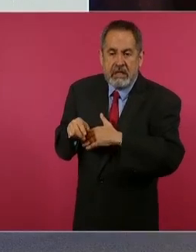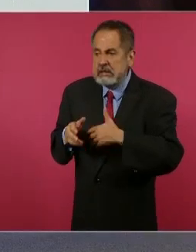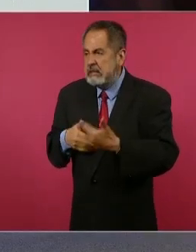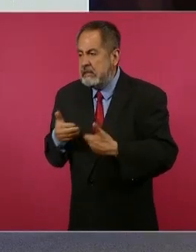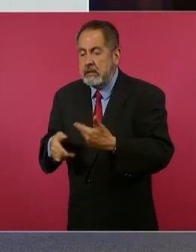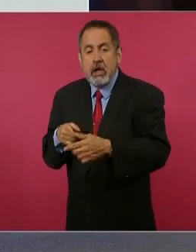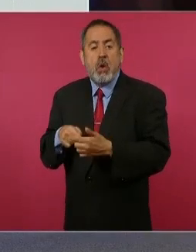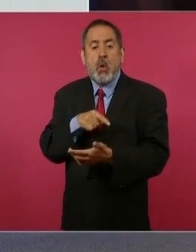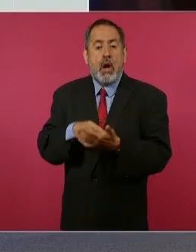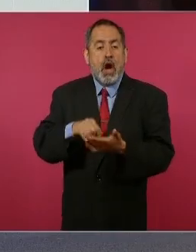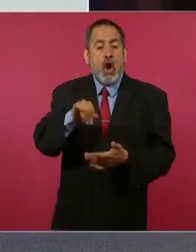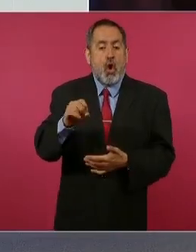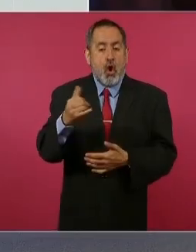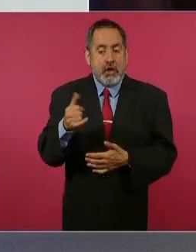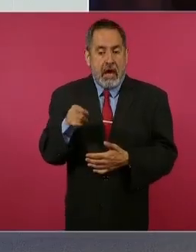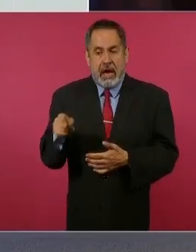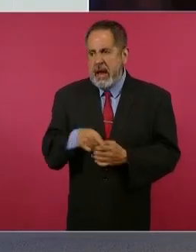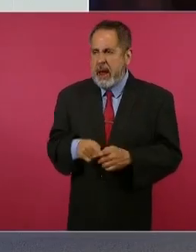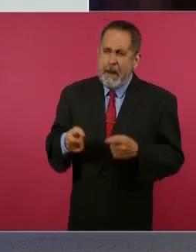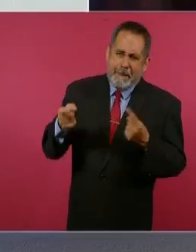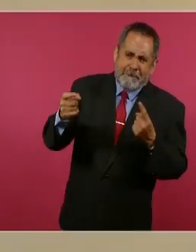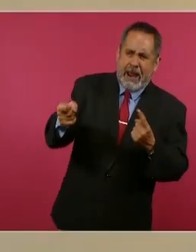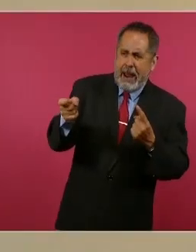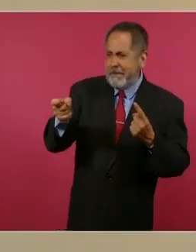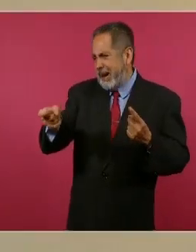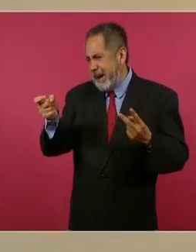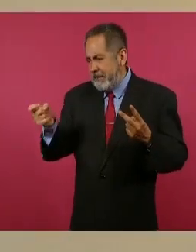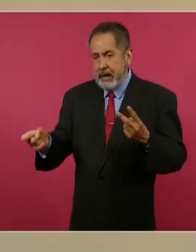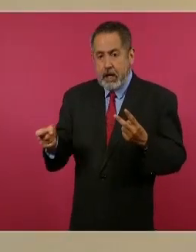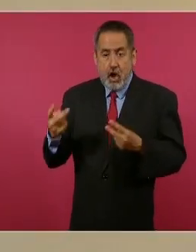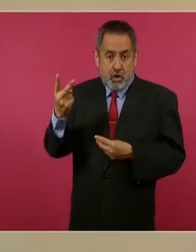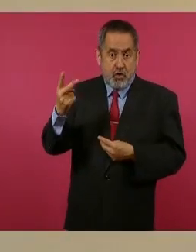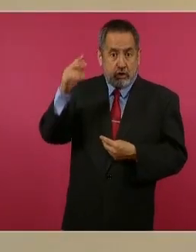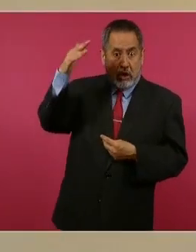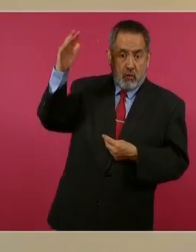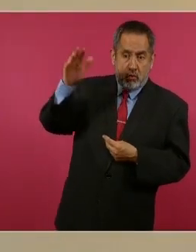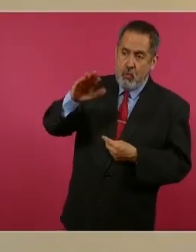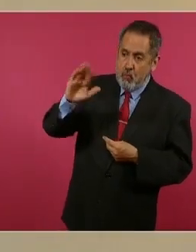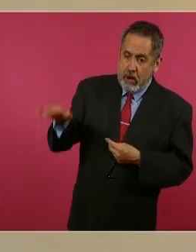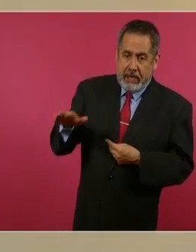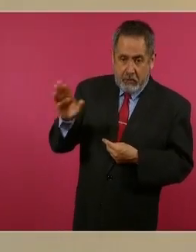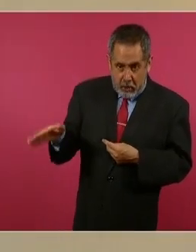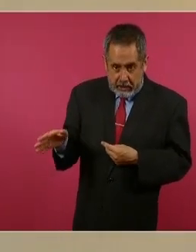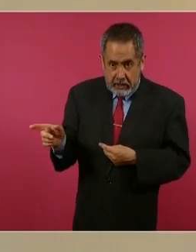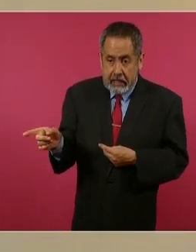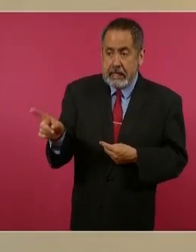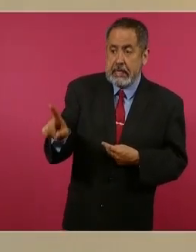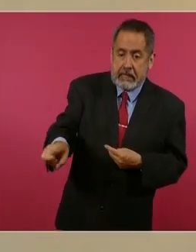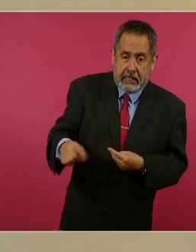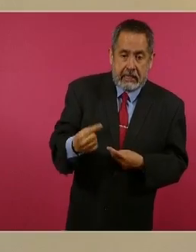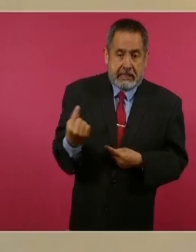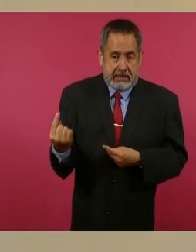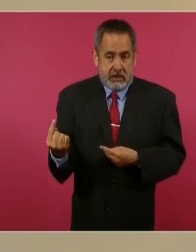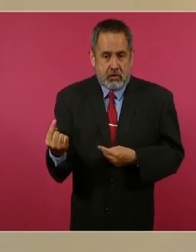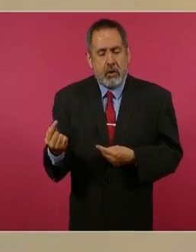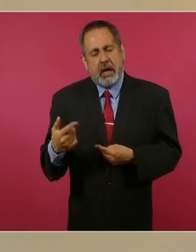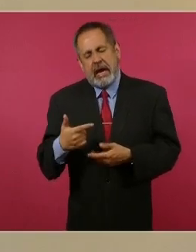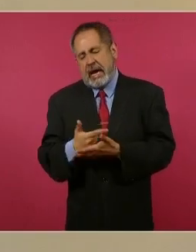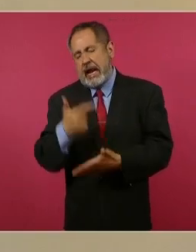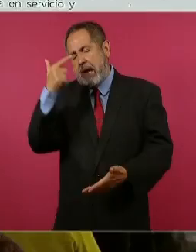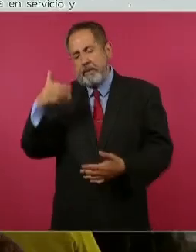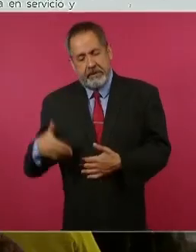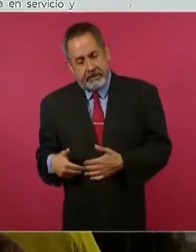lugar en el que disparó contra las tres víctimas, provocando la muerte de los dos adultos y lesionando de gravedad a un menor.